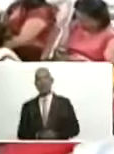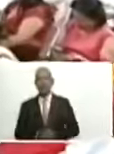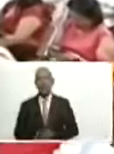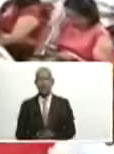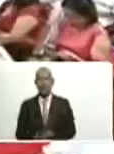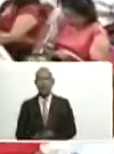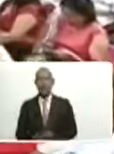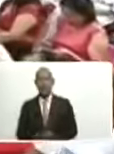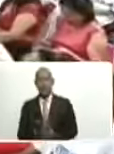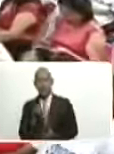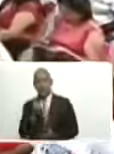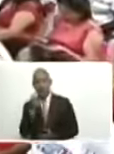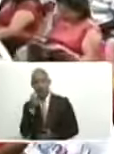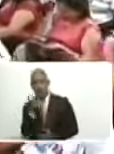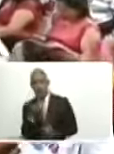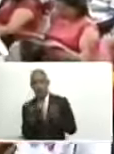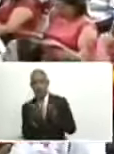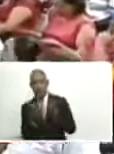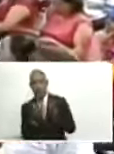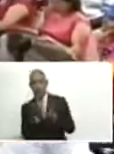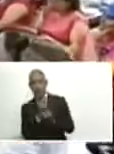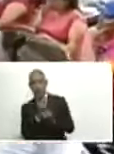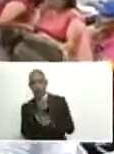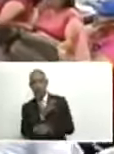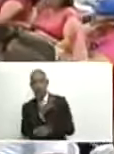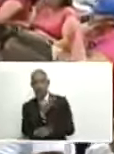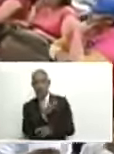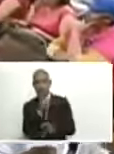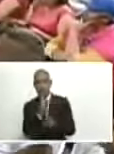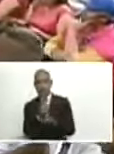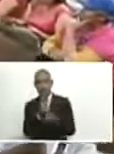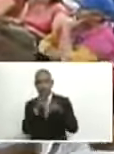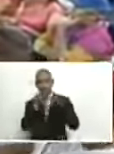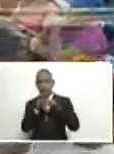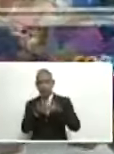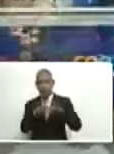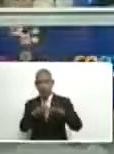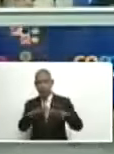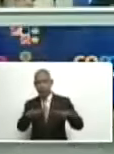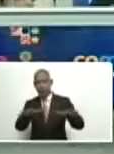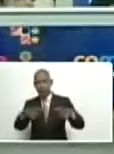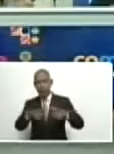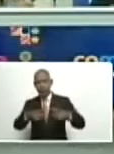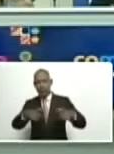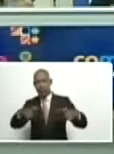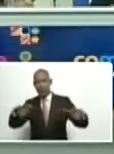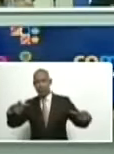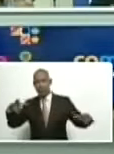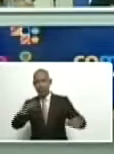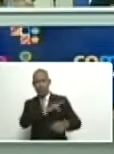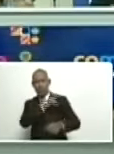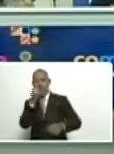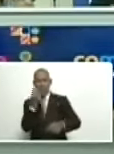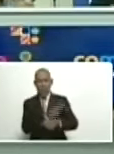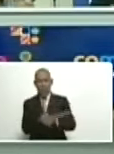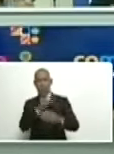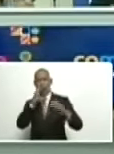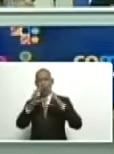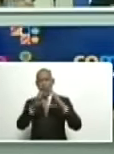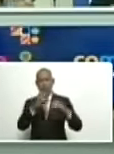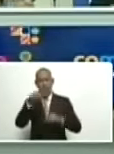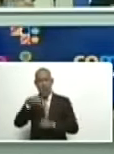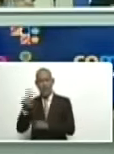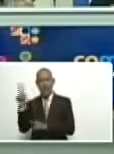¿Te das cuenta que podemos hacer una red de redes del mayor poder comunicacional que existe